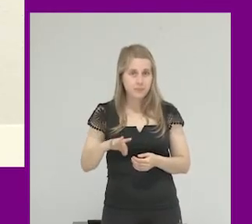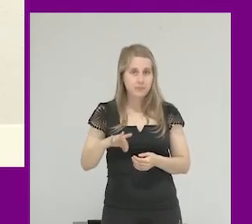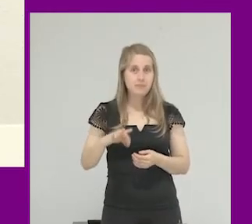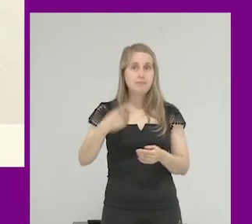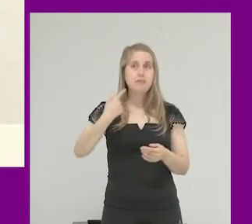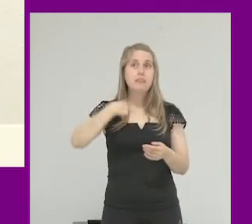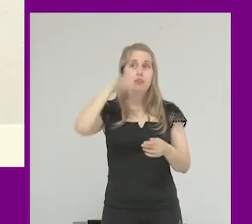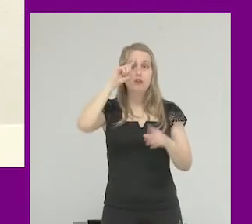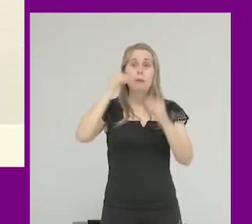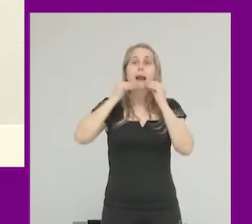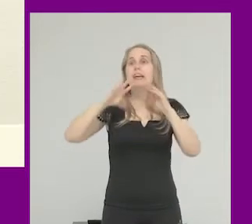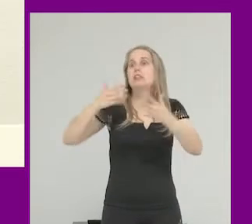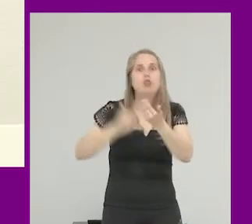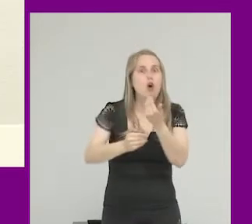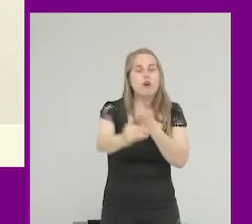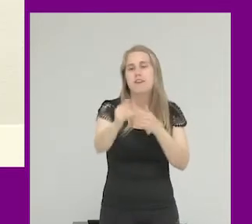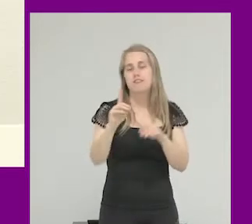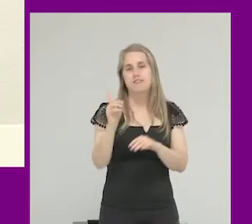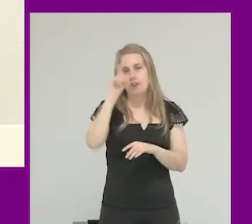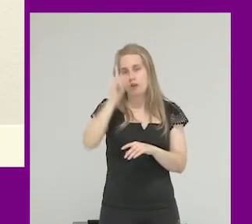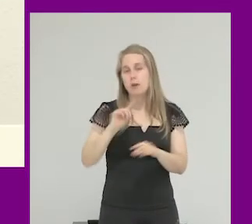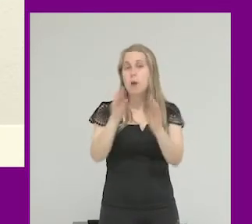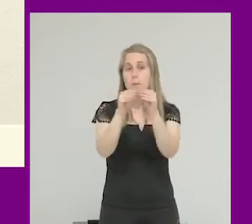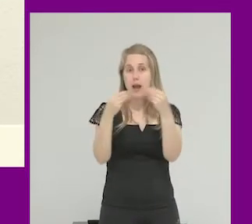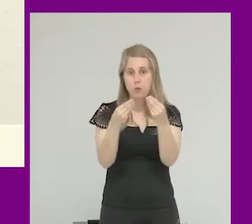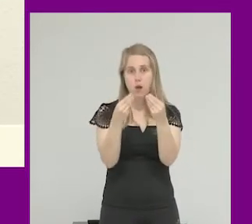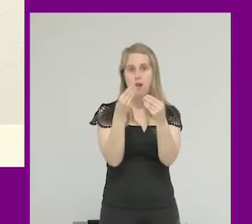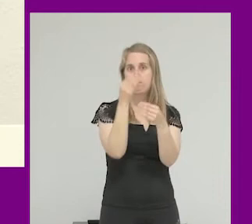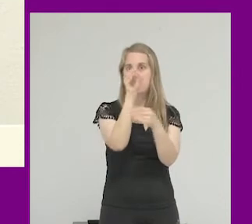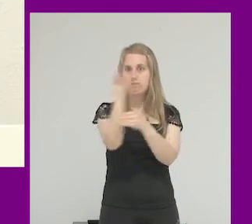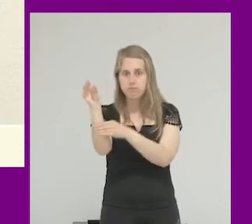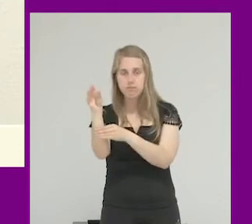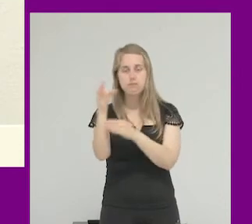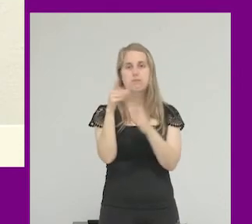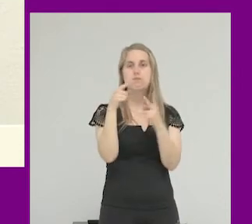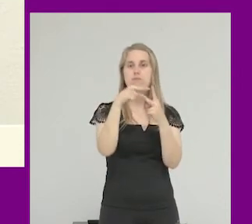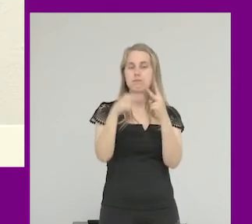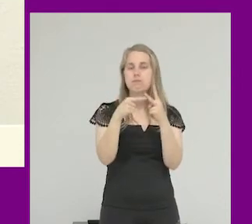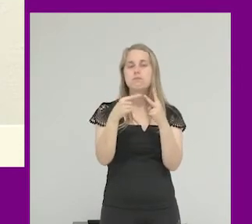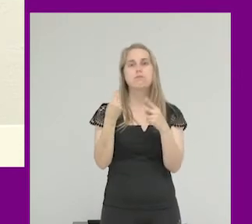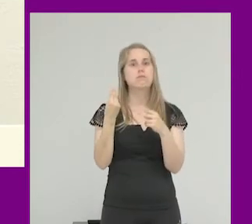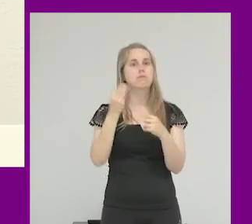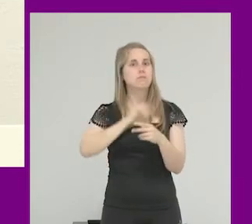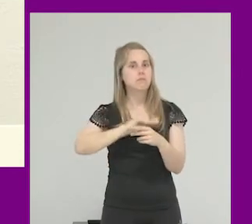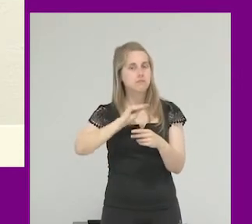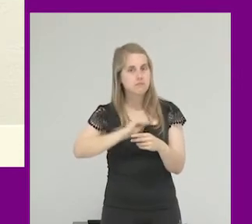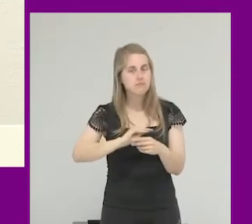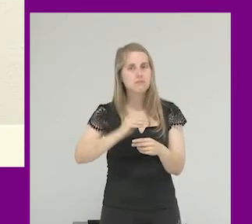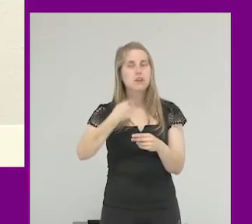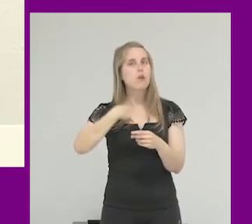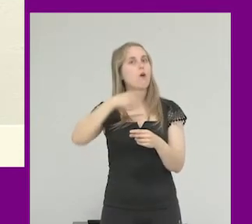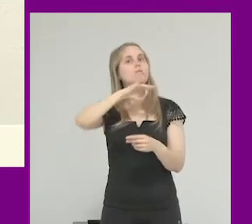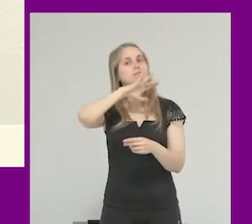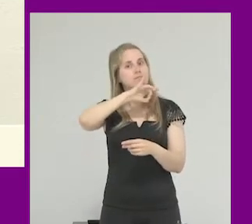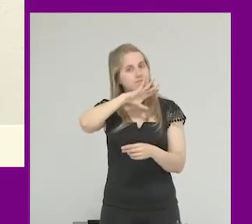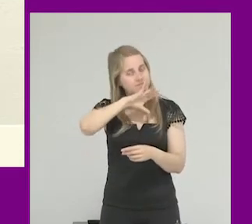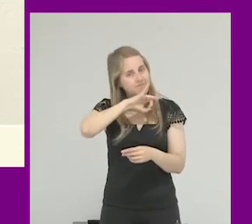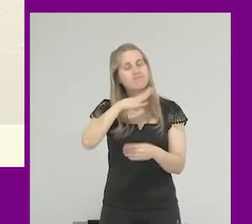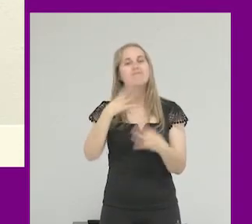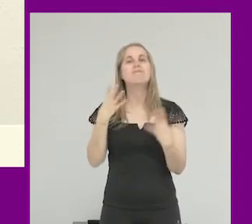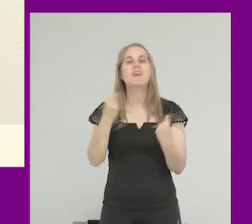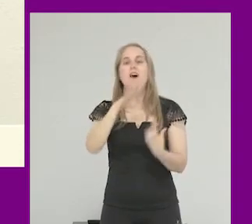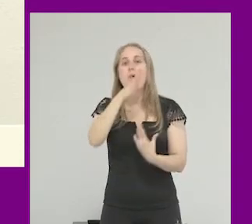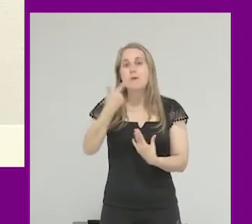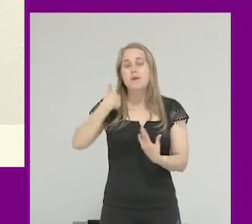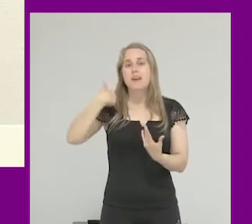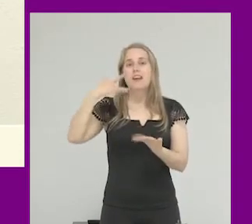sé si para la historia, pero el tema del manual es una cuestión que a mí estoy muy contenta porque yo creo que